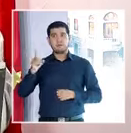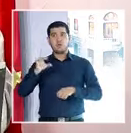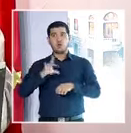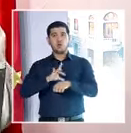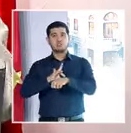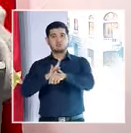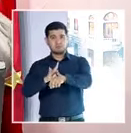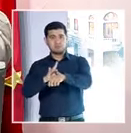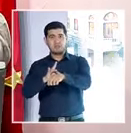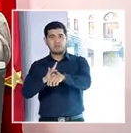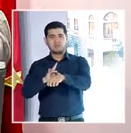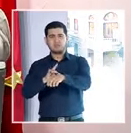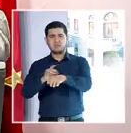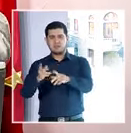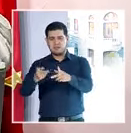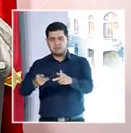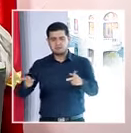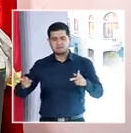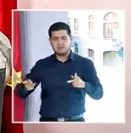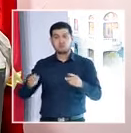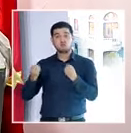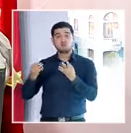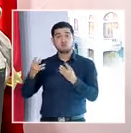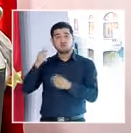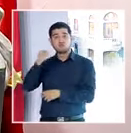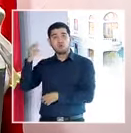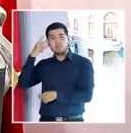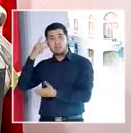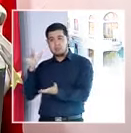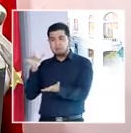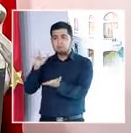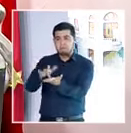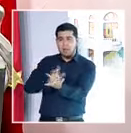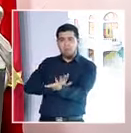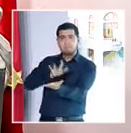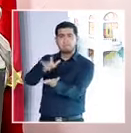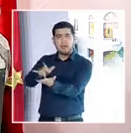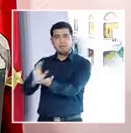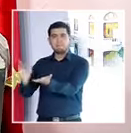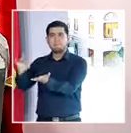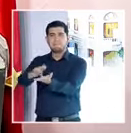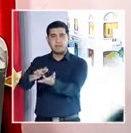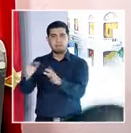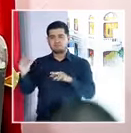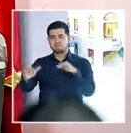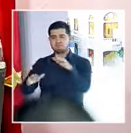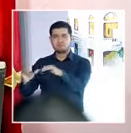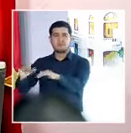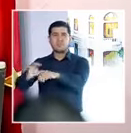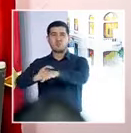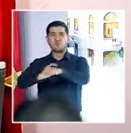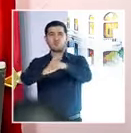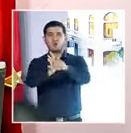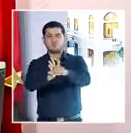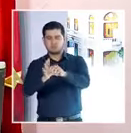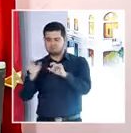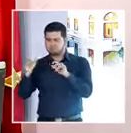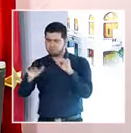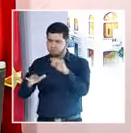muchos nortesantanderianos fueron atendidos y siguen siendo atendidos por esta pandemia. Y hoy